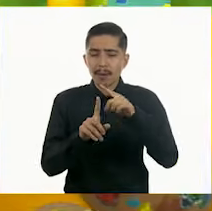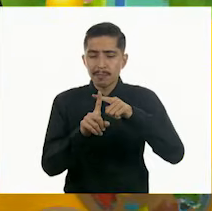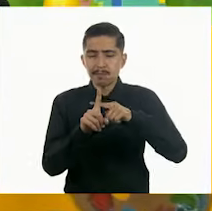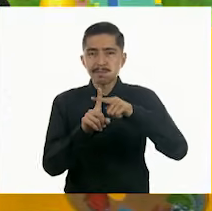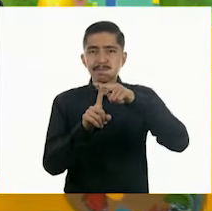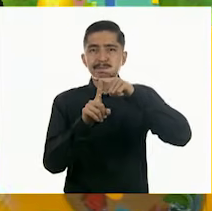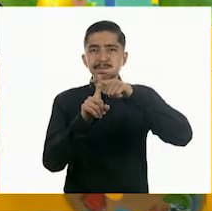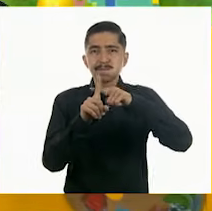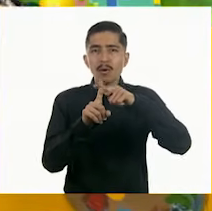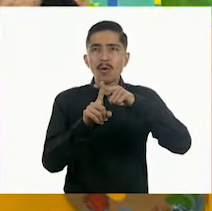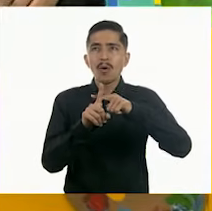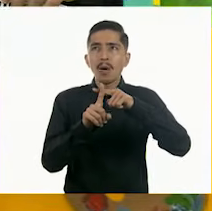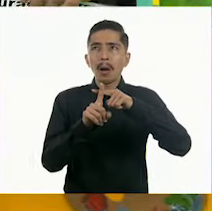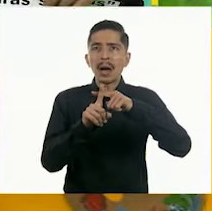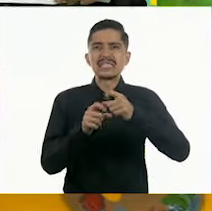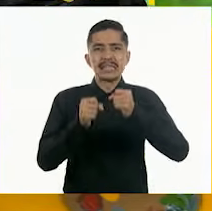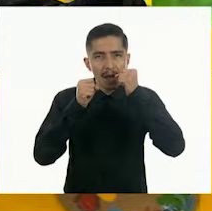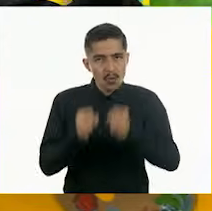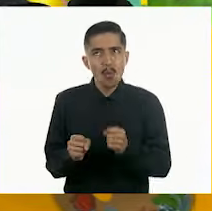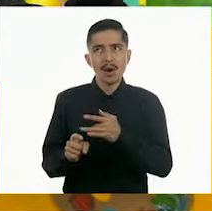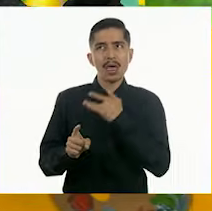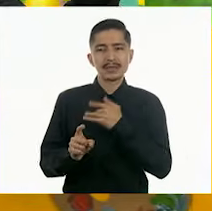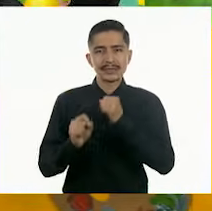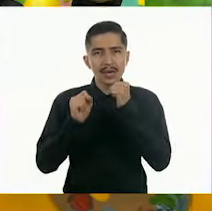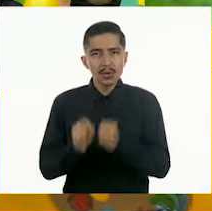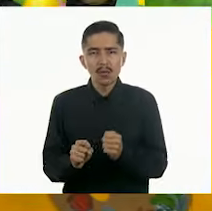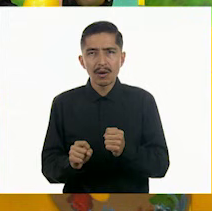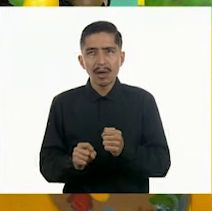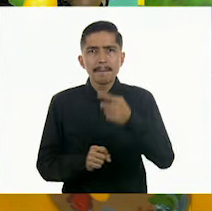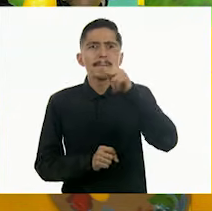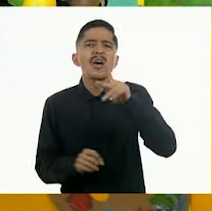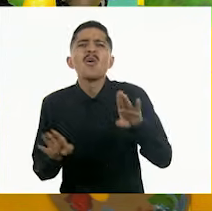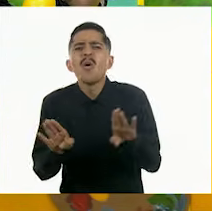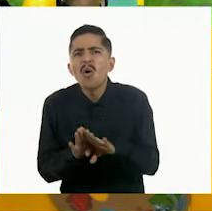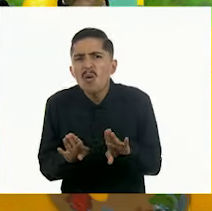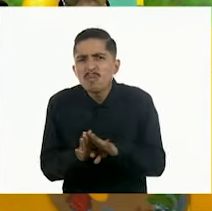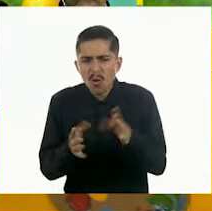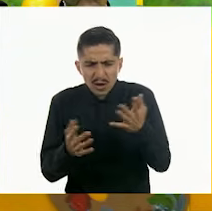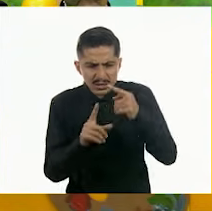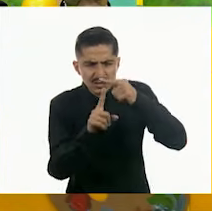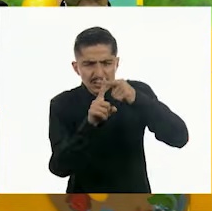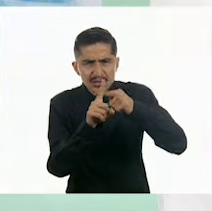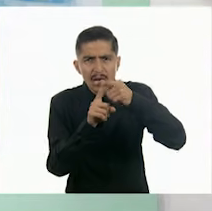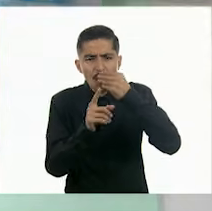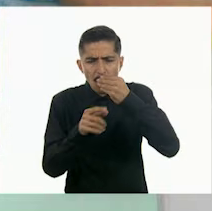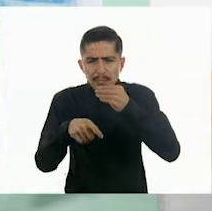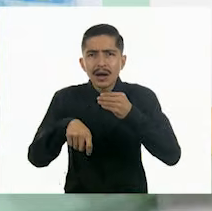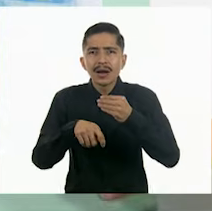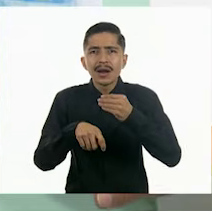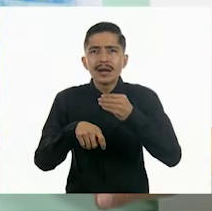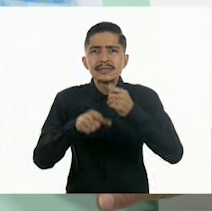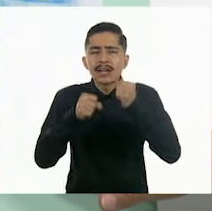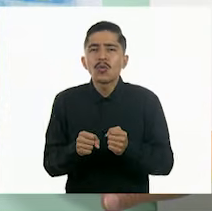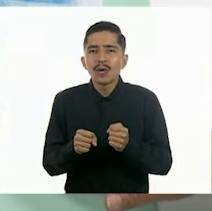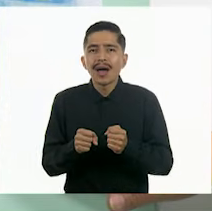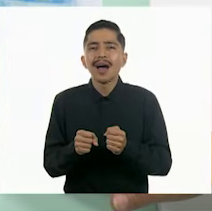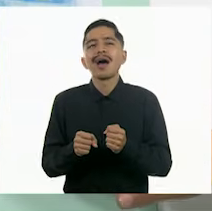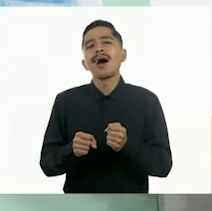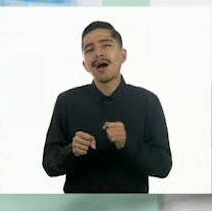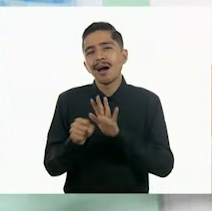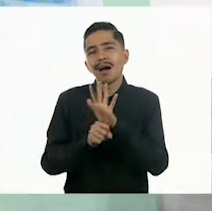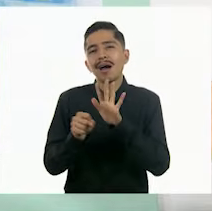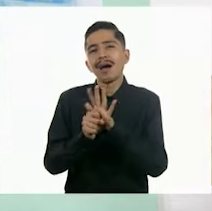seguras. ¿Y cómo vamos a mantener los alimentos en temperaturas seguras? En el refrigerador. Claro.